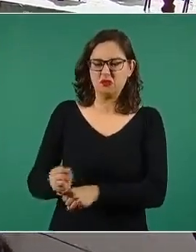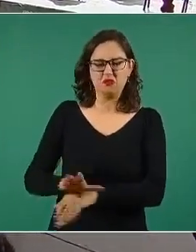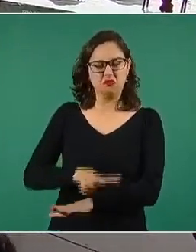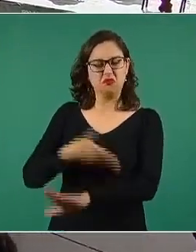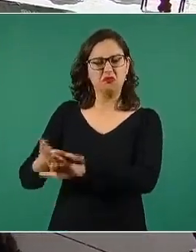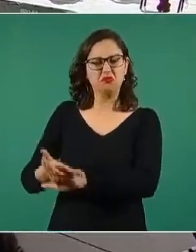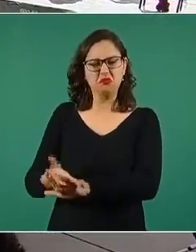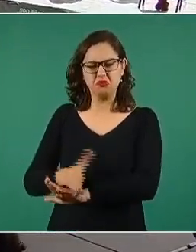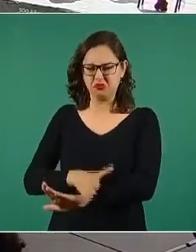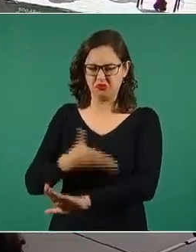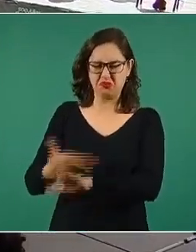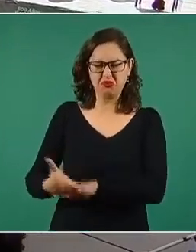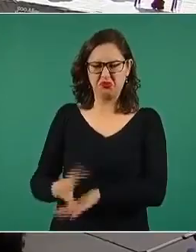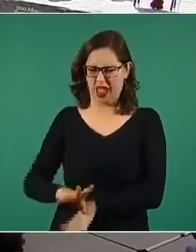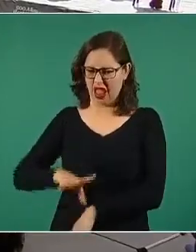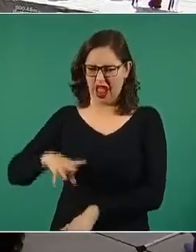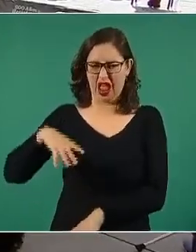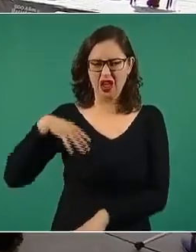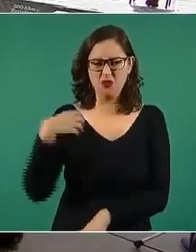sobreexplotación,